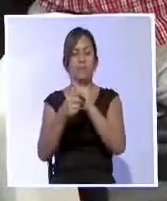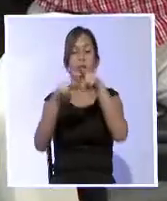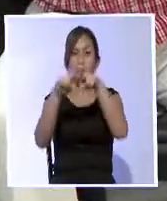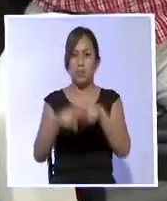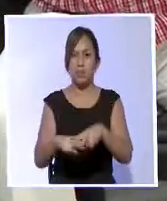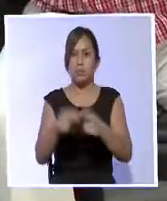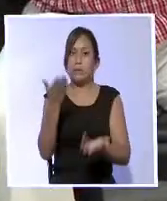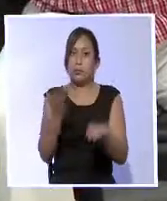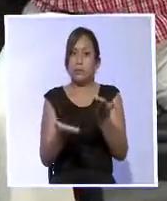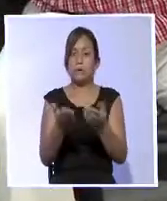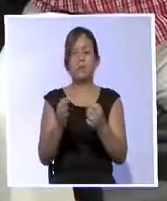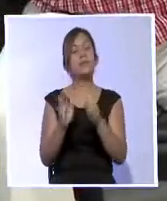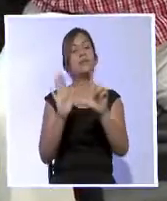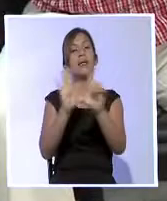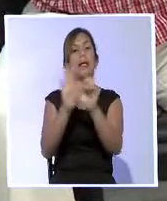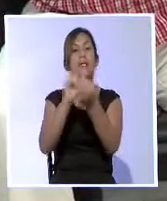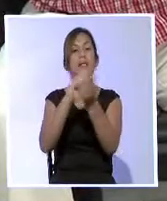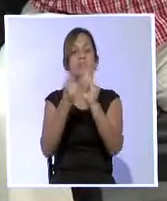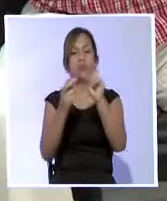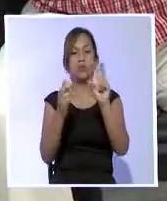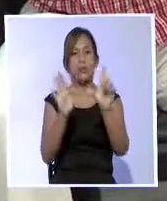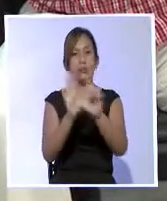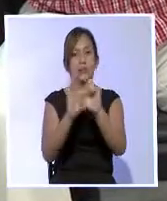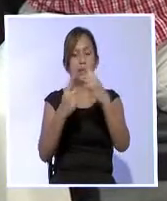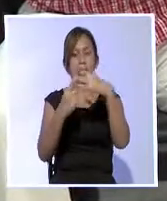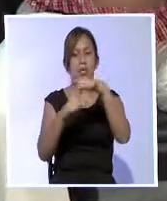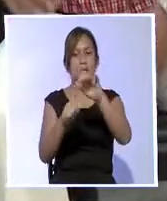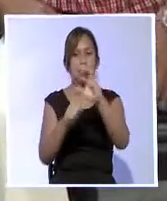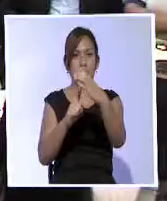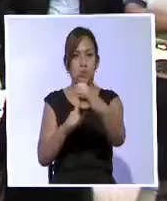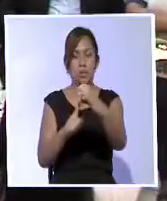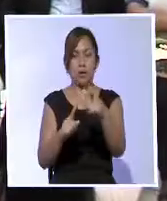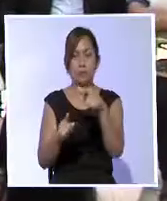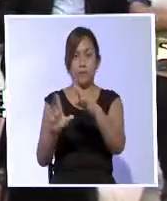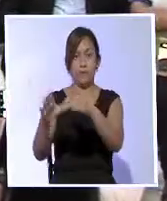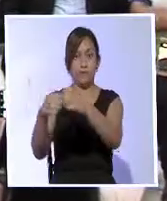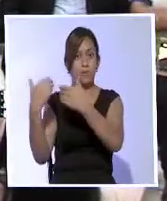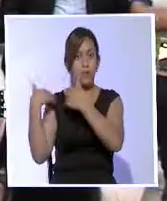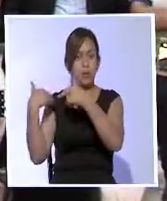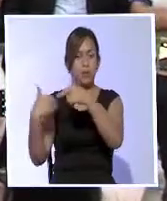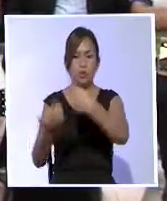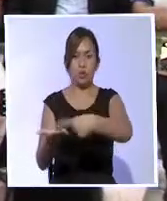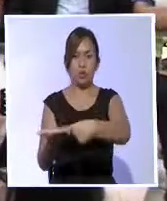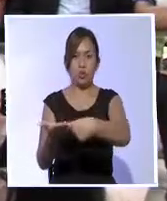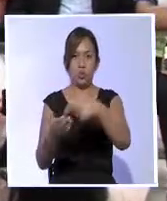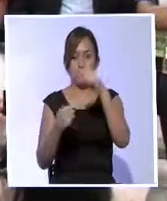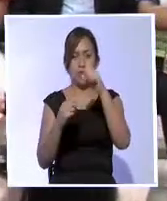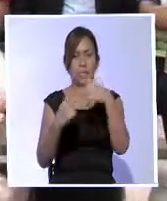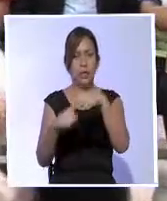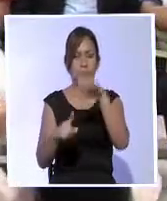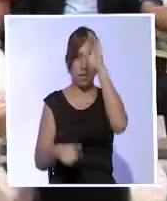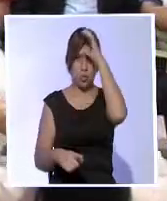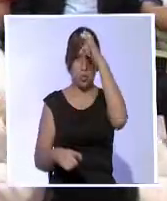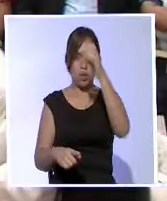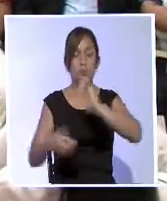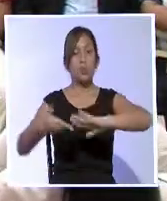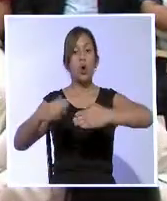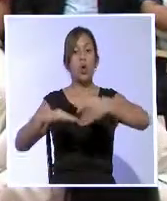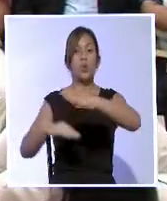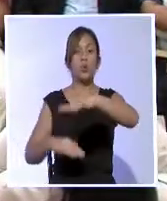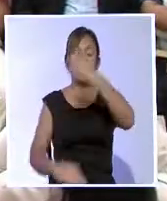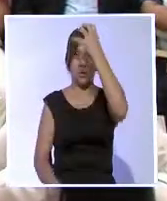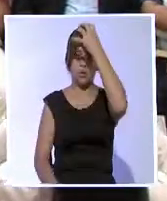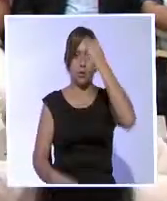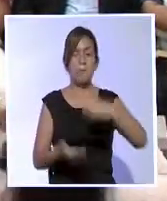a la ley orgánica de educación intercultural que lleva adelante la comisión de educación de la asamblea nacional la comunidad educativa de la provincia de